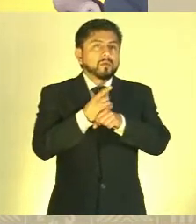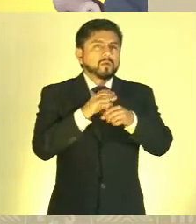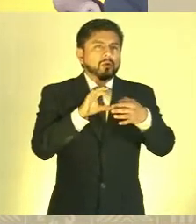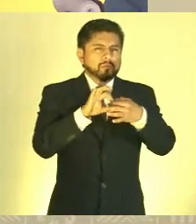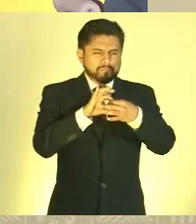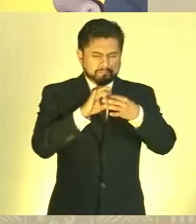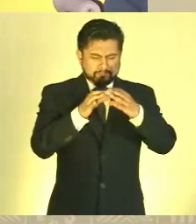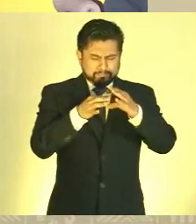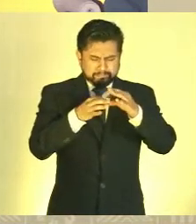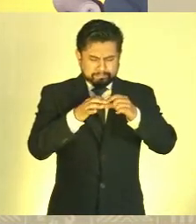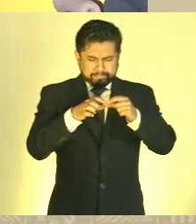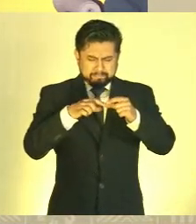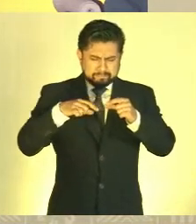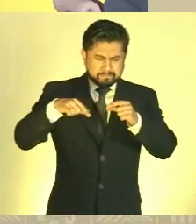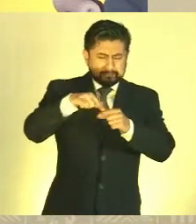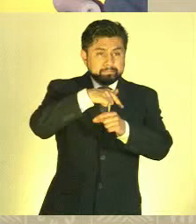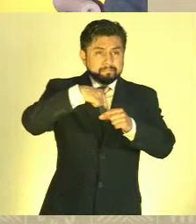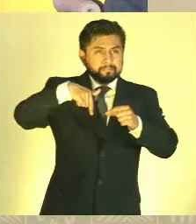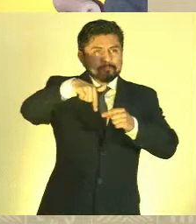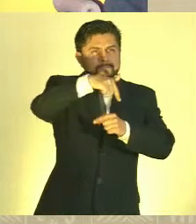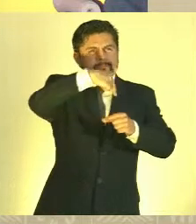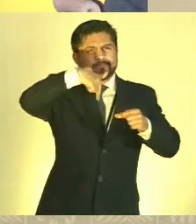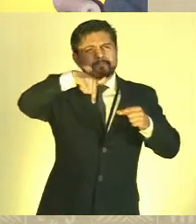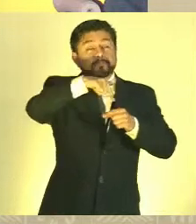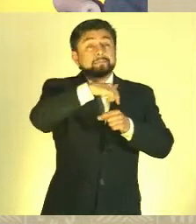y que van generando